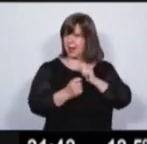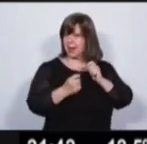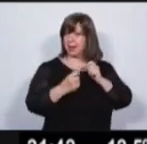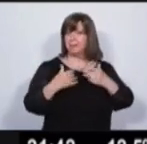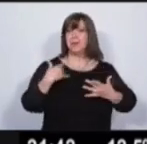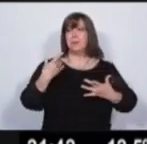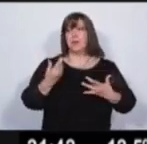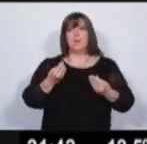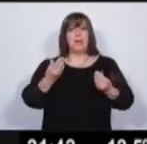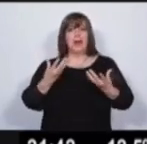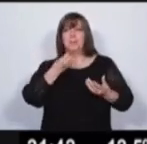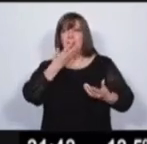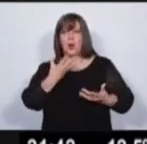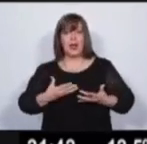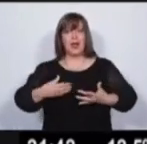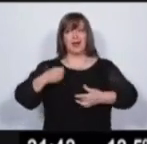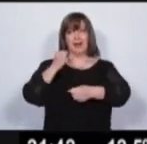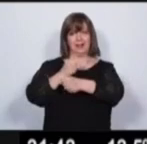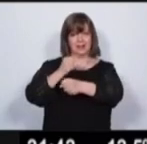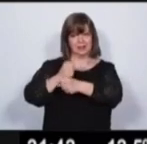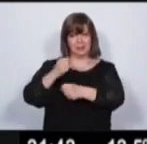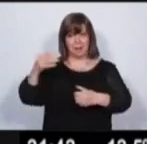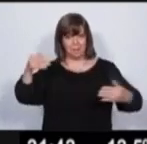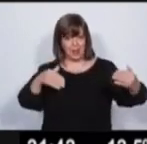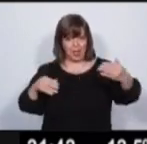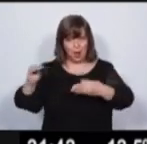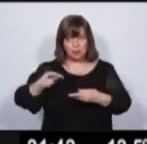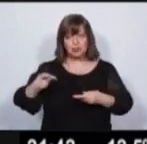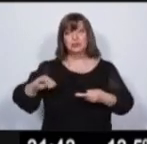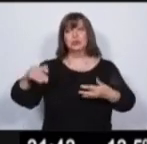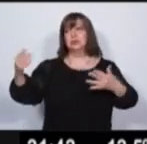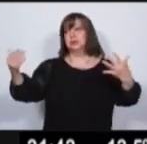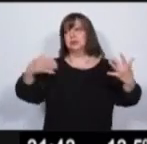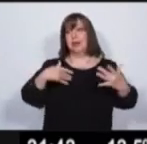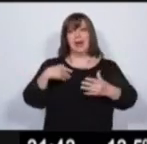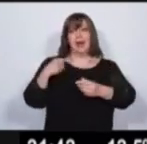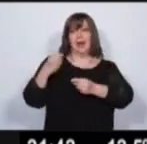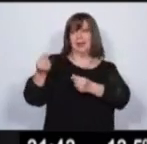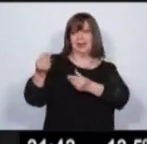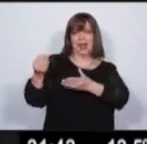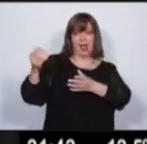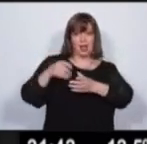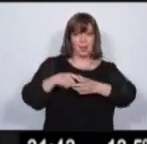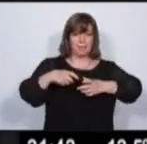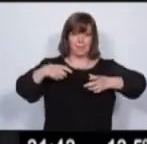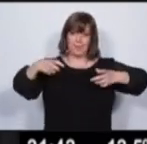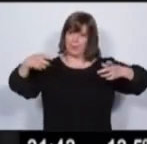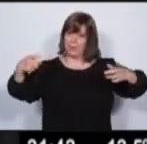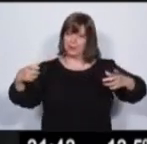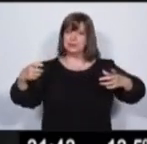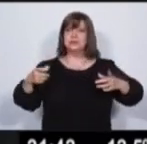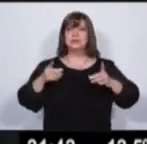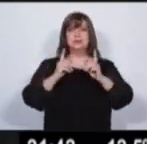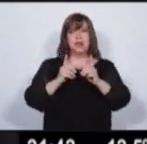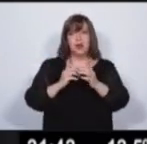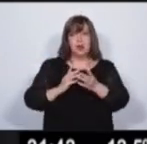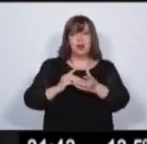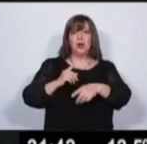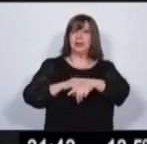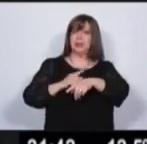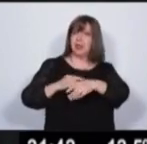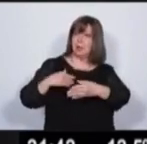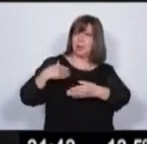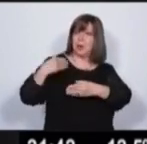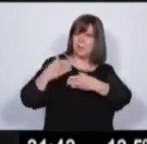para generar empleo para aumentar ingresos sin embargo uno de los desafíos es que ese crecimiento sea sustentable y